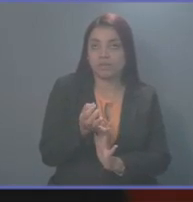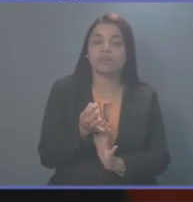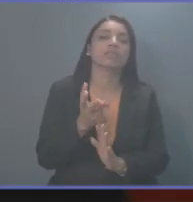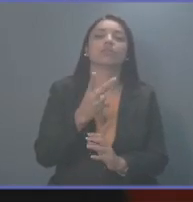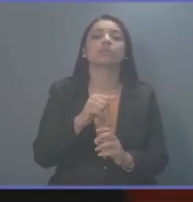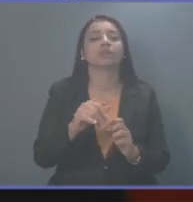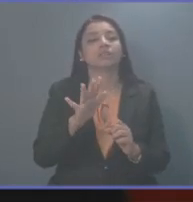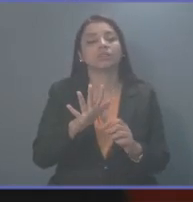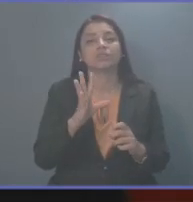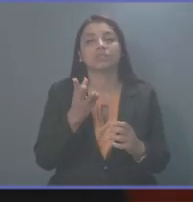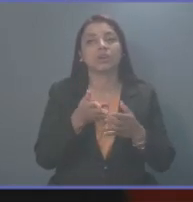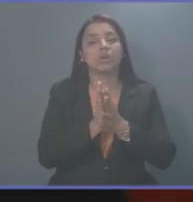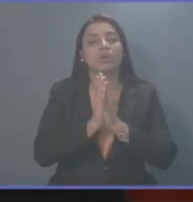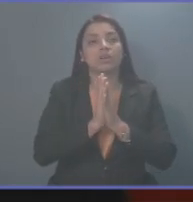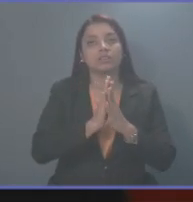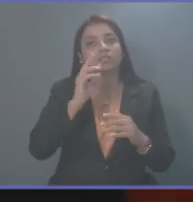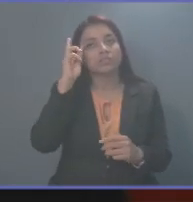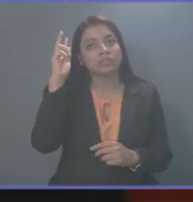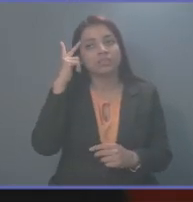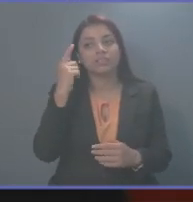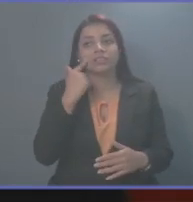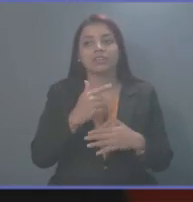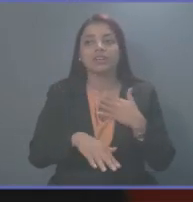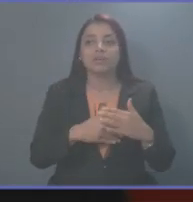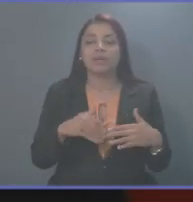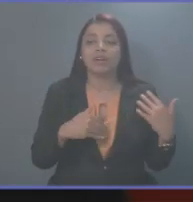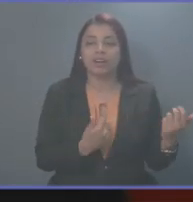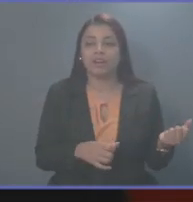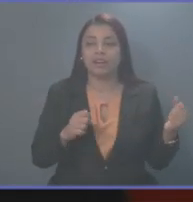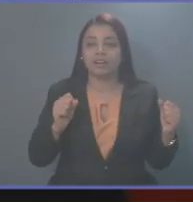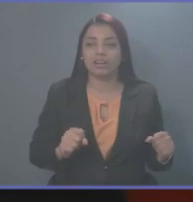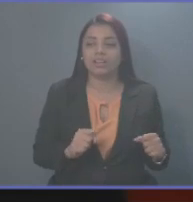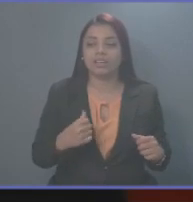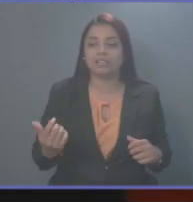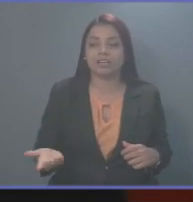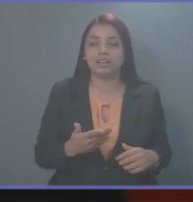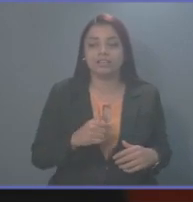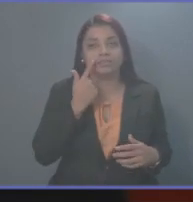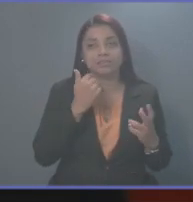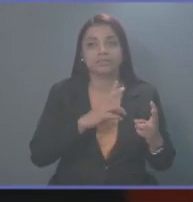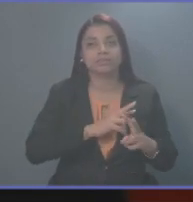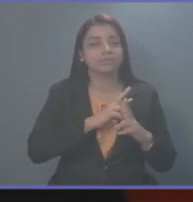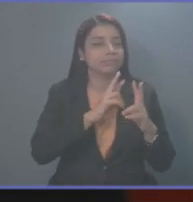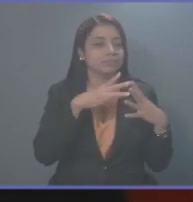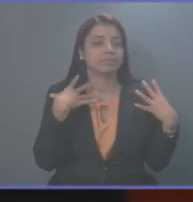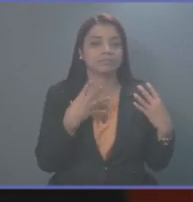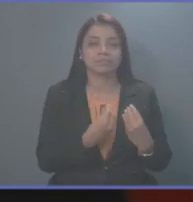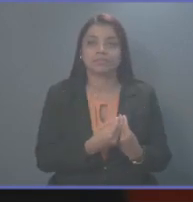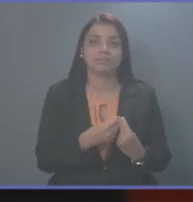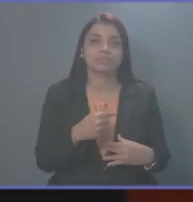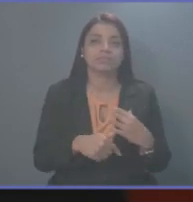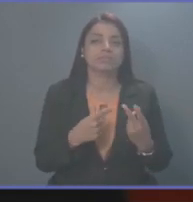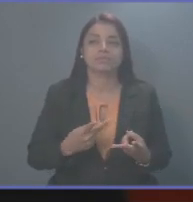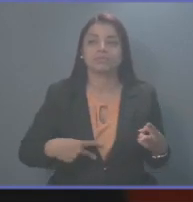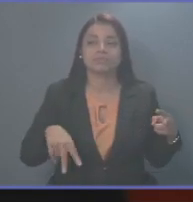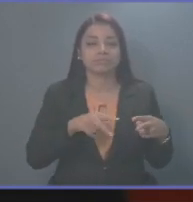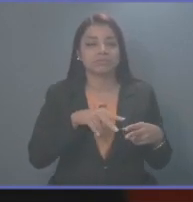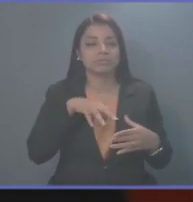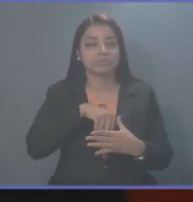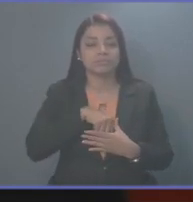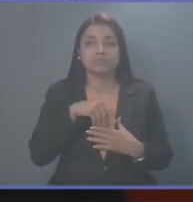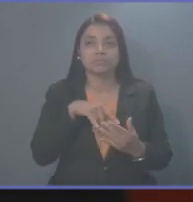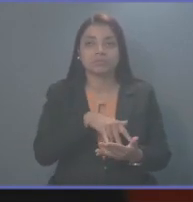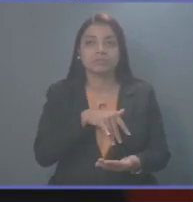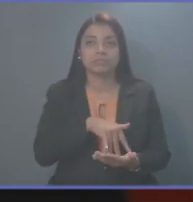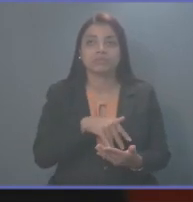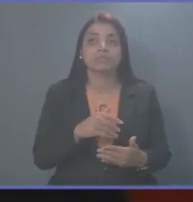Romanos 5, que la oración constituye una expresión de todos los salvadoreños para alcanzar la paz social, para que los principios y valores de nuestro pueblo se establezcan